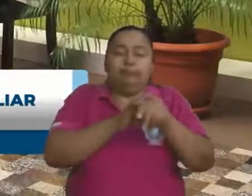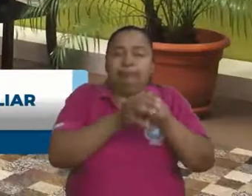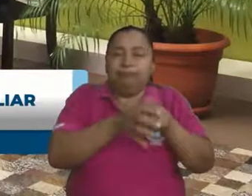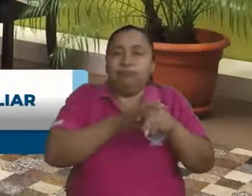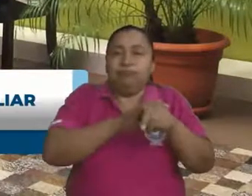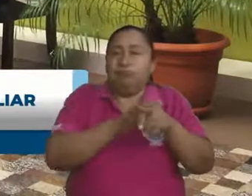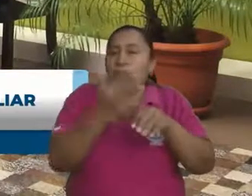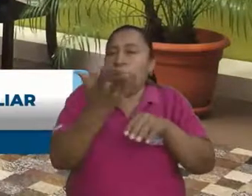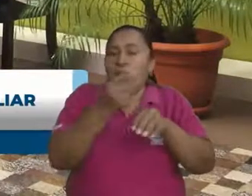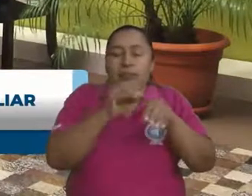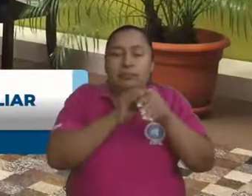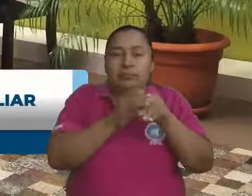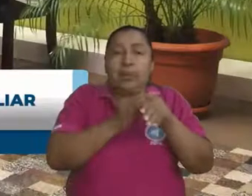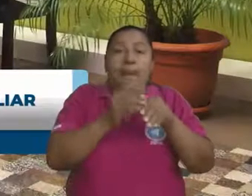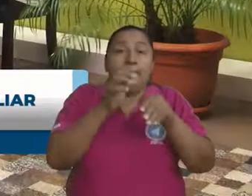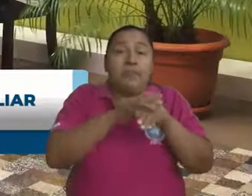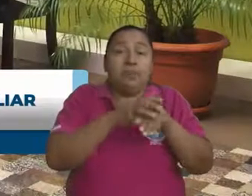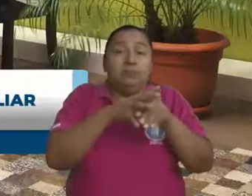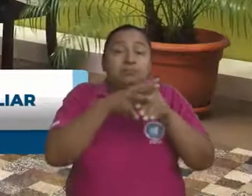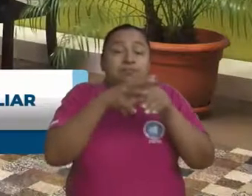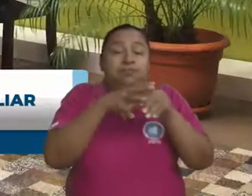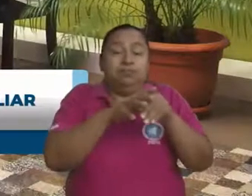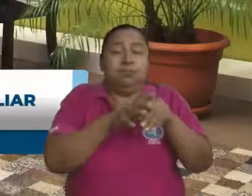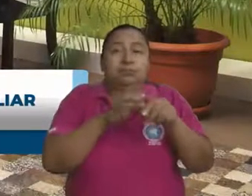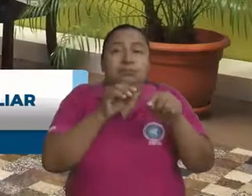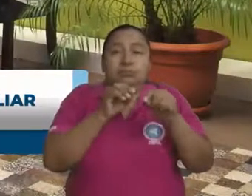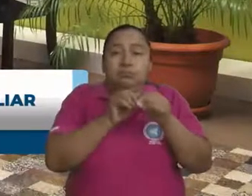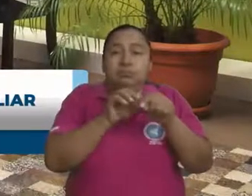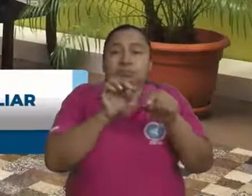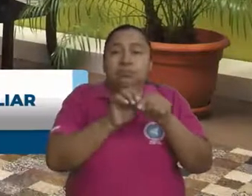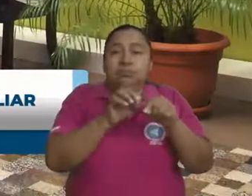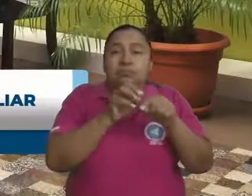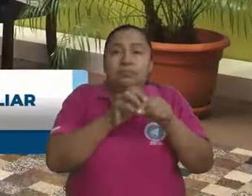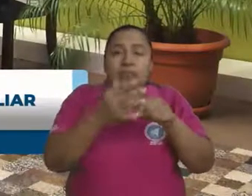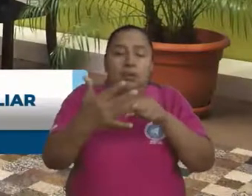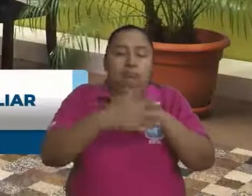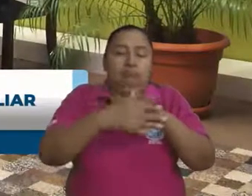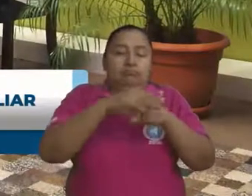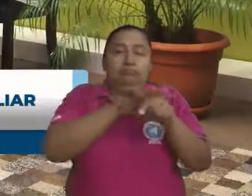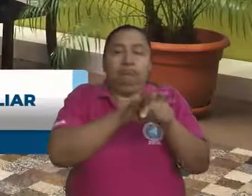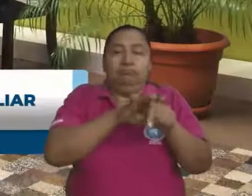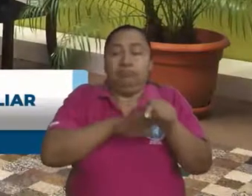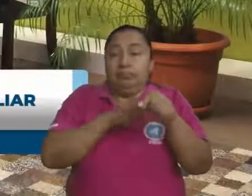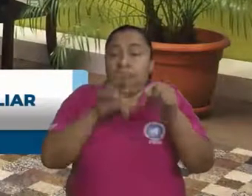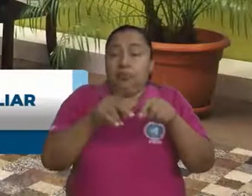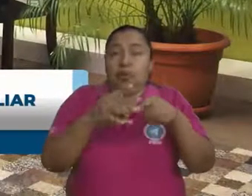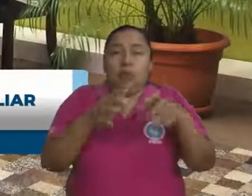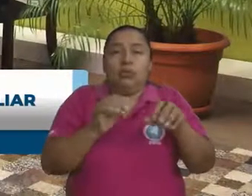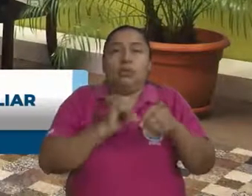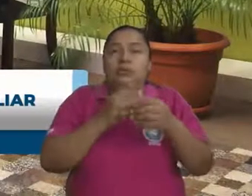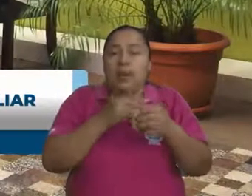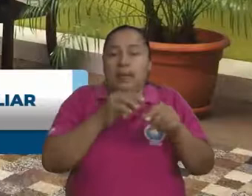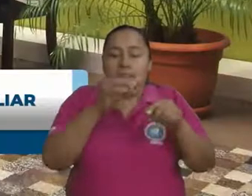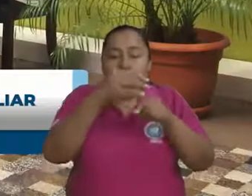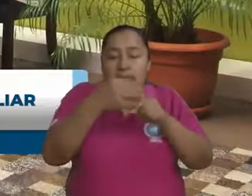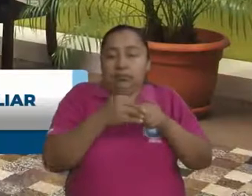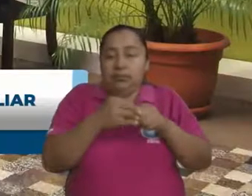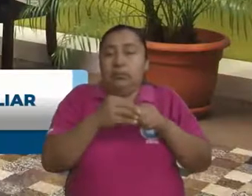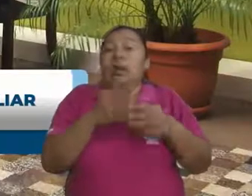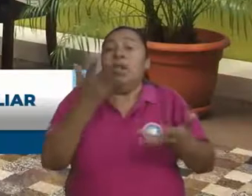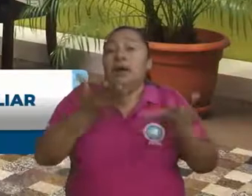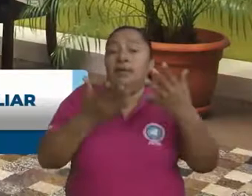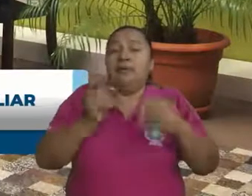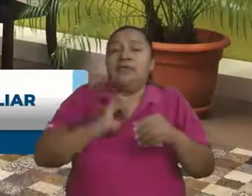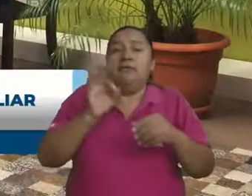el rompimiento, pero esa inflamación provoca que se peguen estructuras aledañas a la vesícula hacia la misma vesícula e incluso